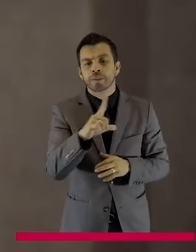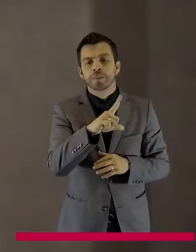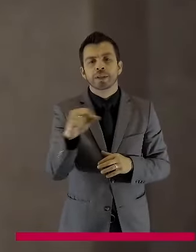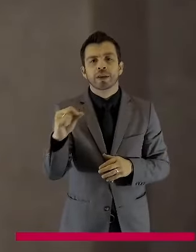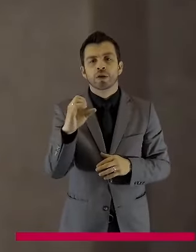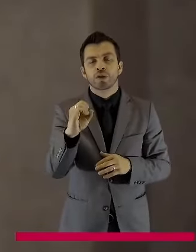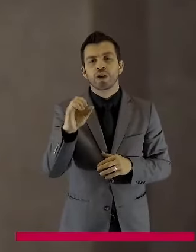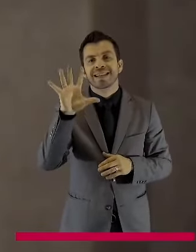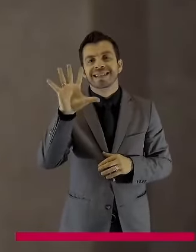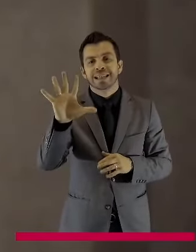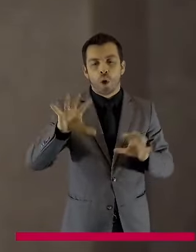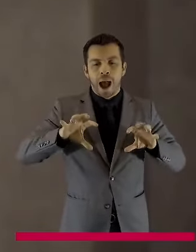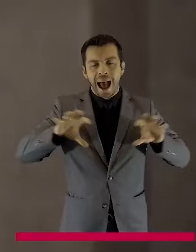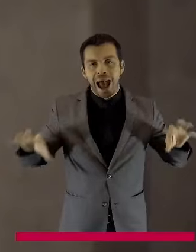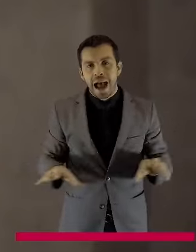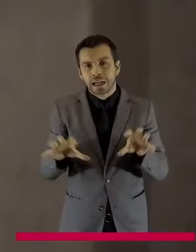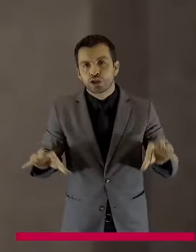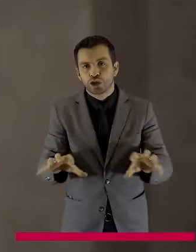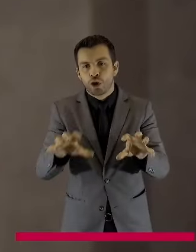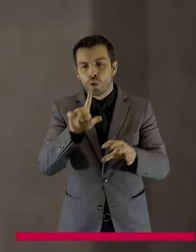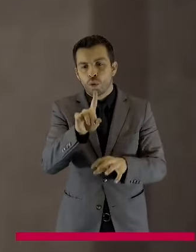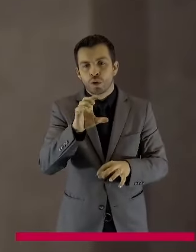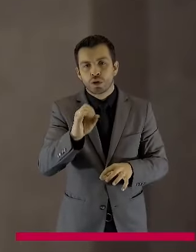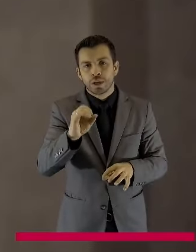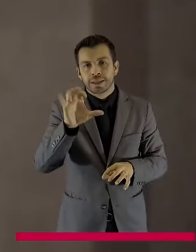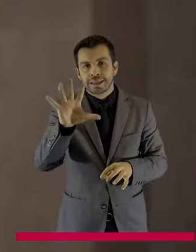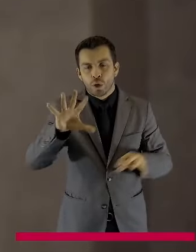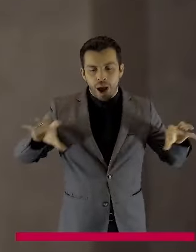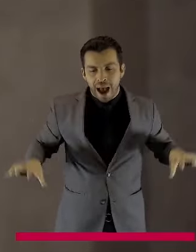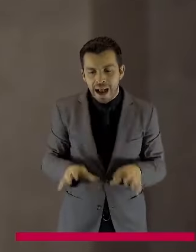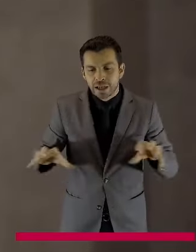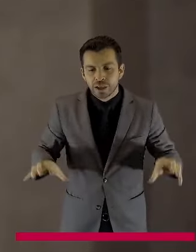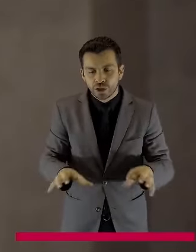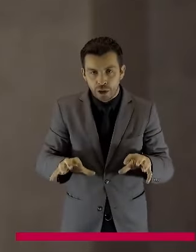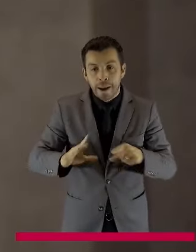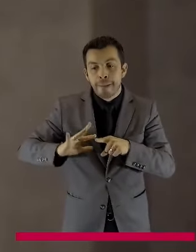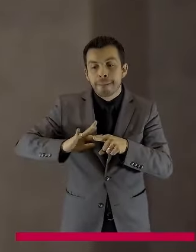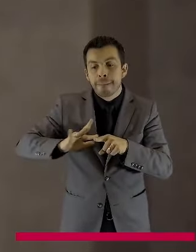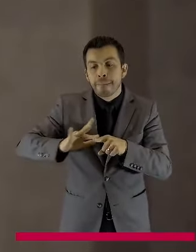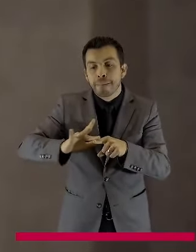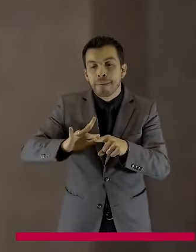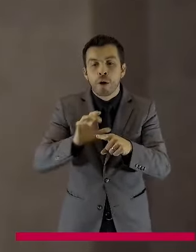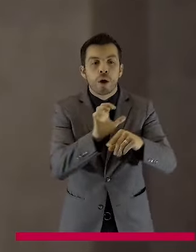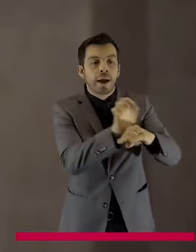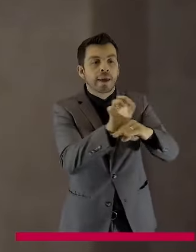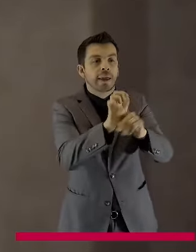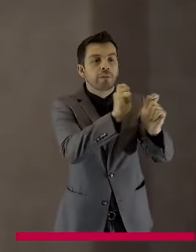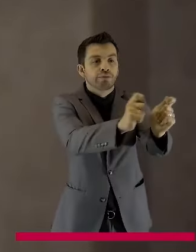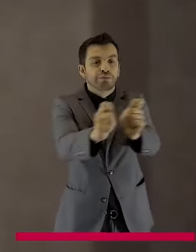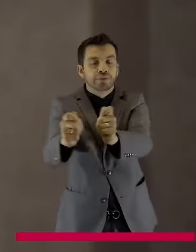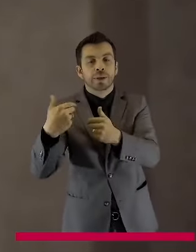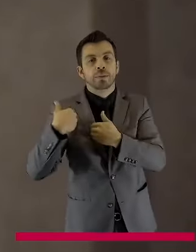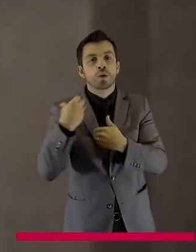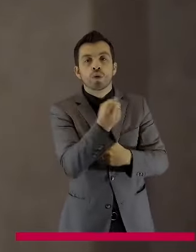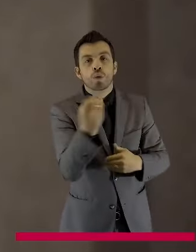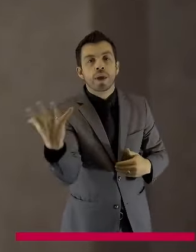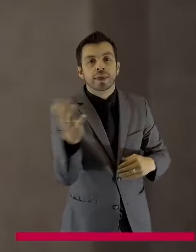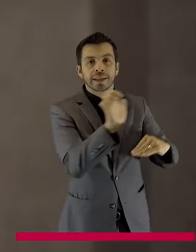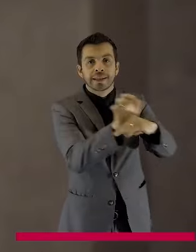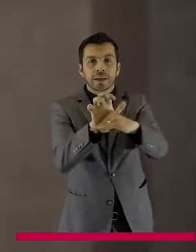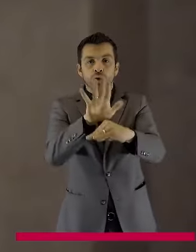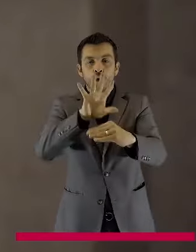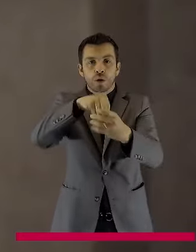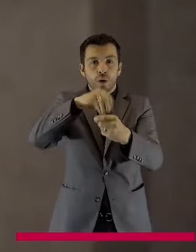105 acciones que van a ser implementadas por 33 entidades del gobierno nacional.